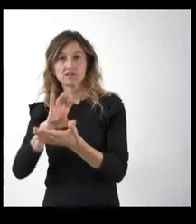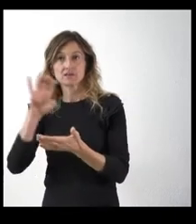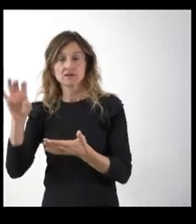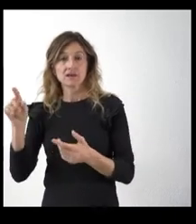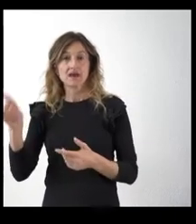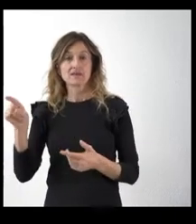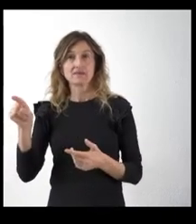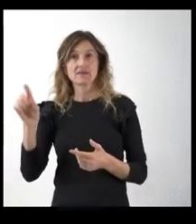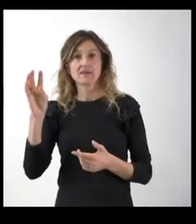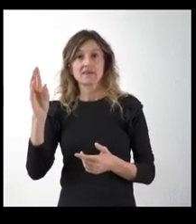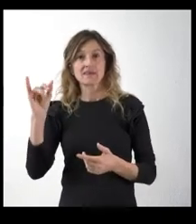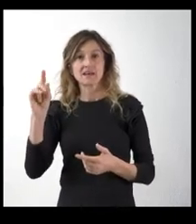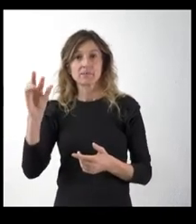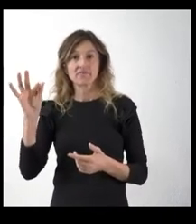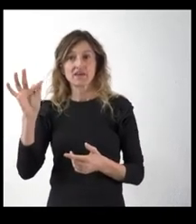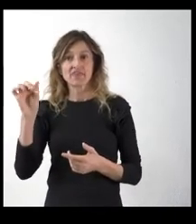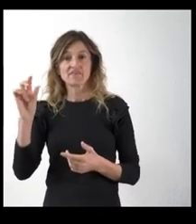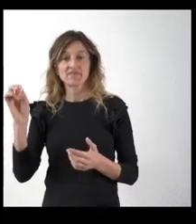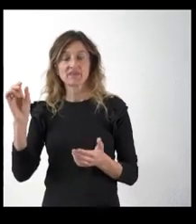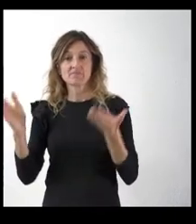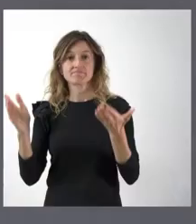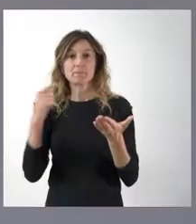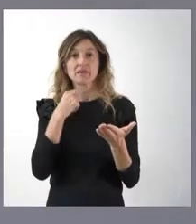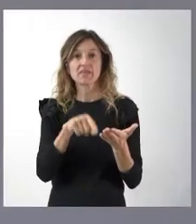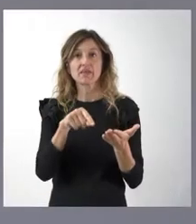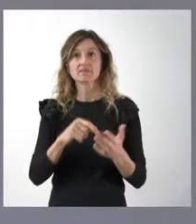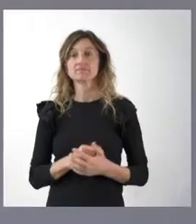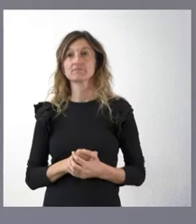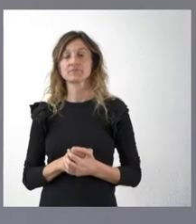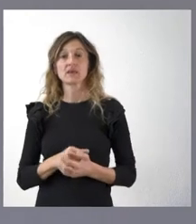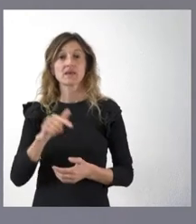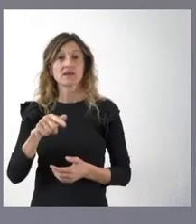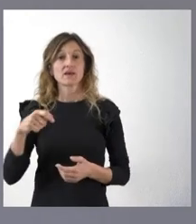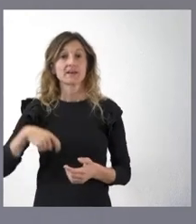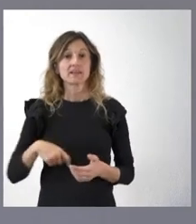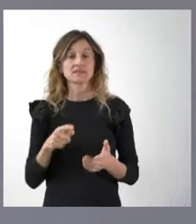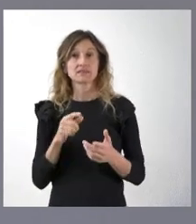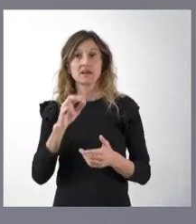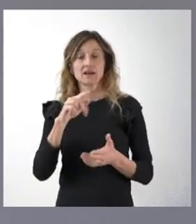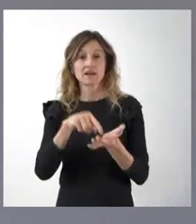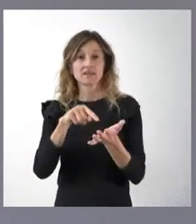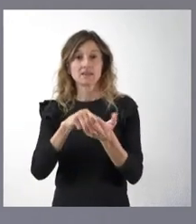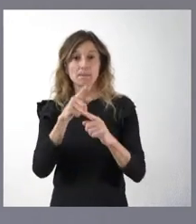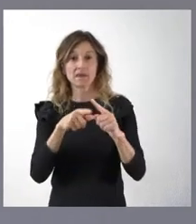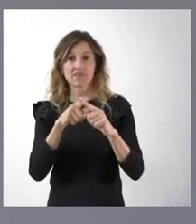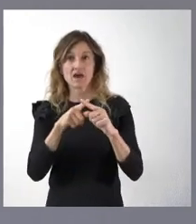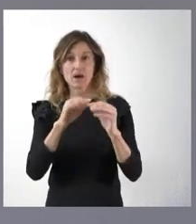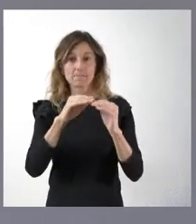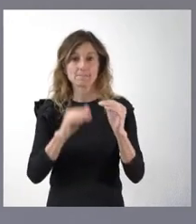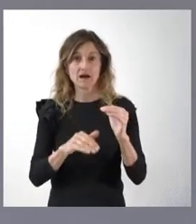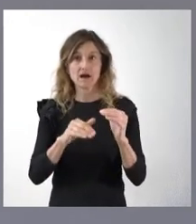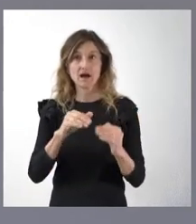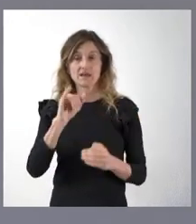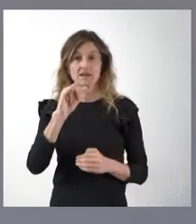en las que se deflacte el irpf pues las personas que tengan en Castilla una renta media y una renta baja